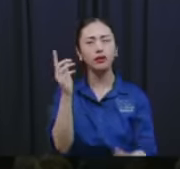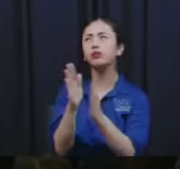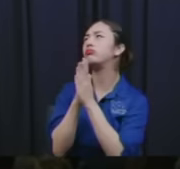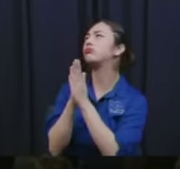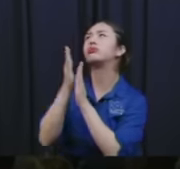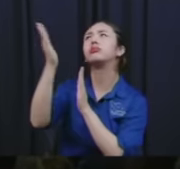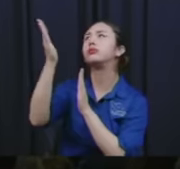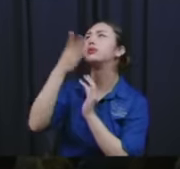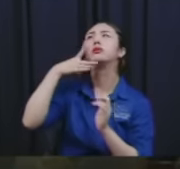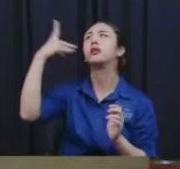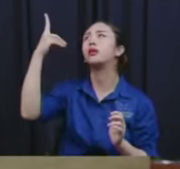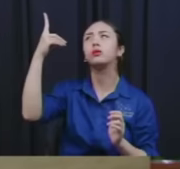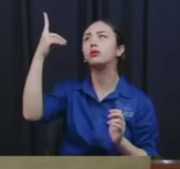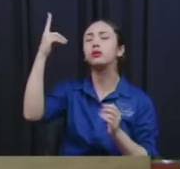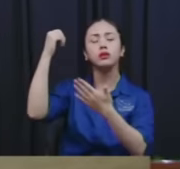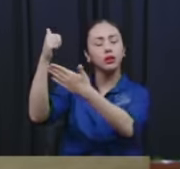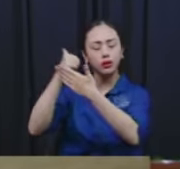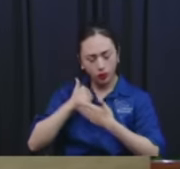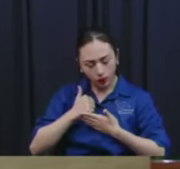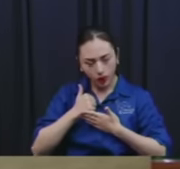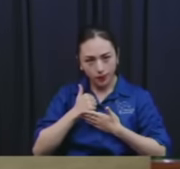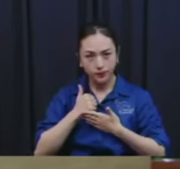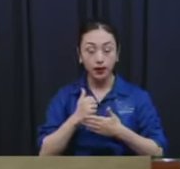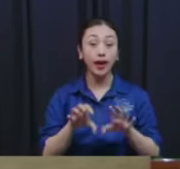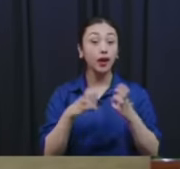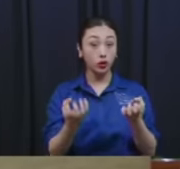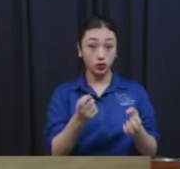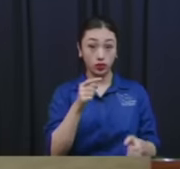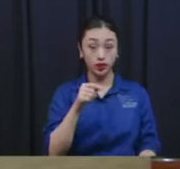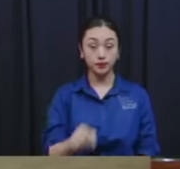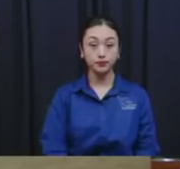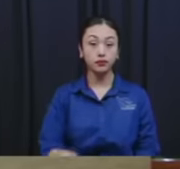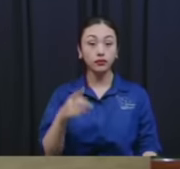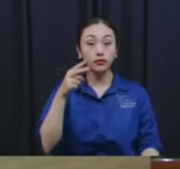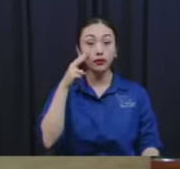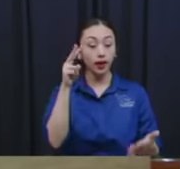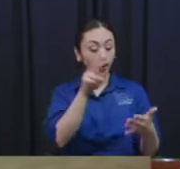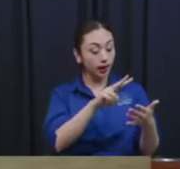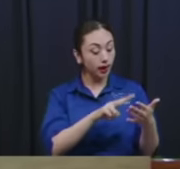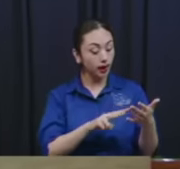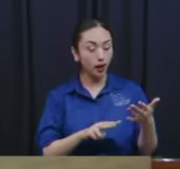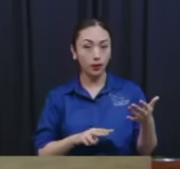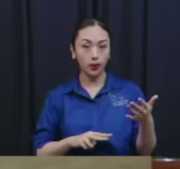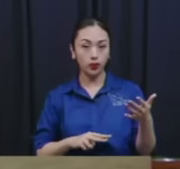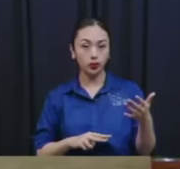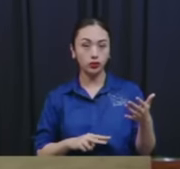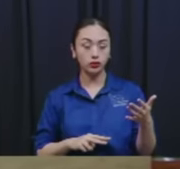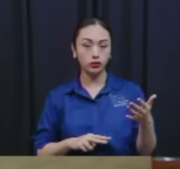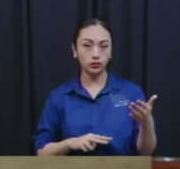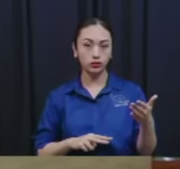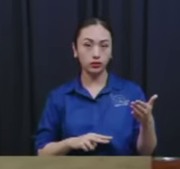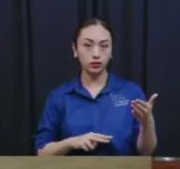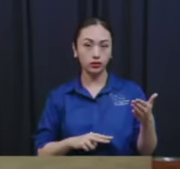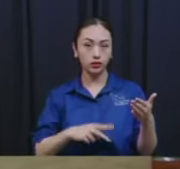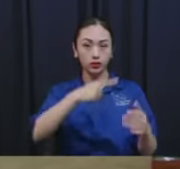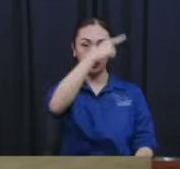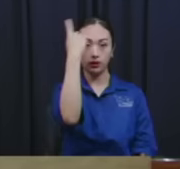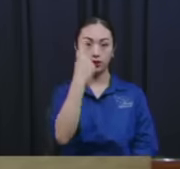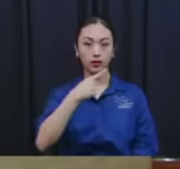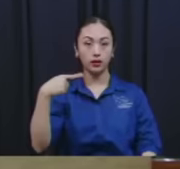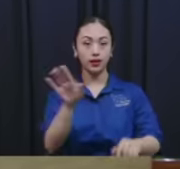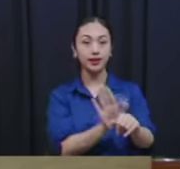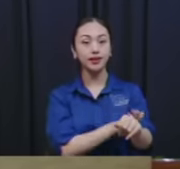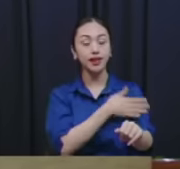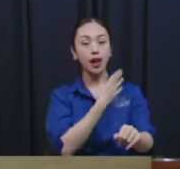tanto esto que acompáñeme por favor al a este salmo